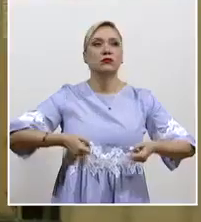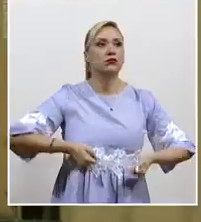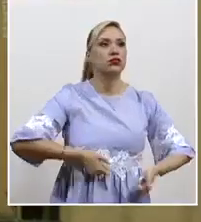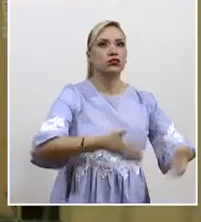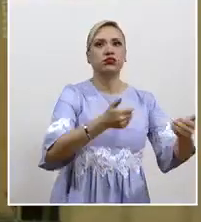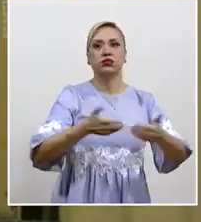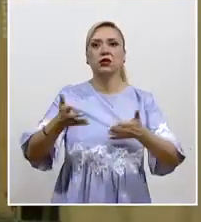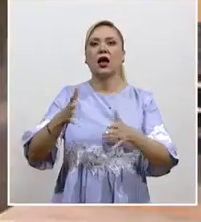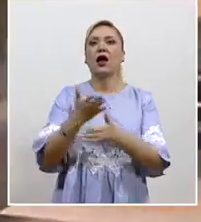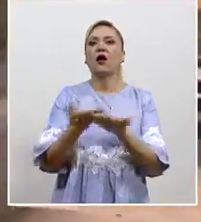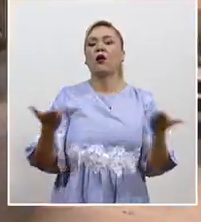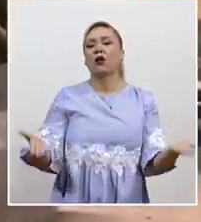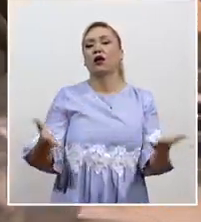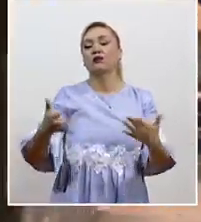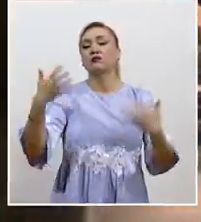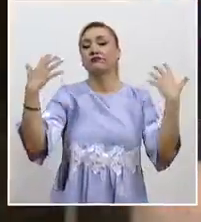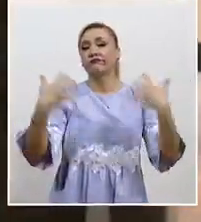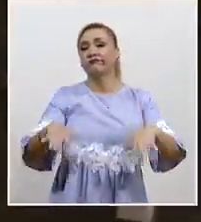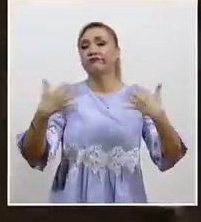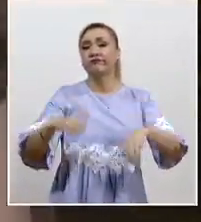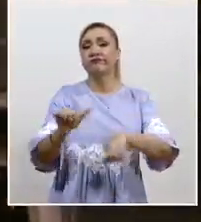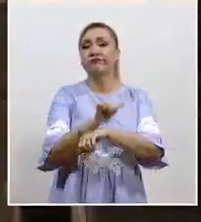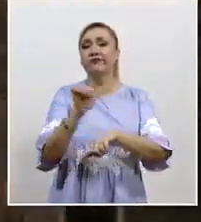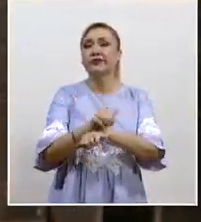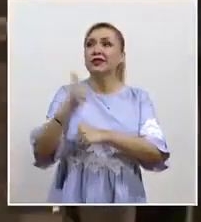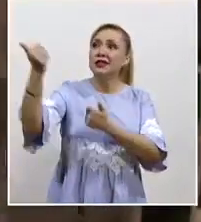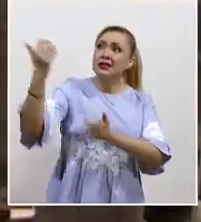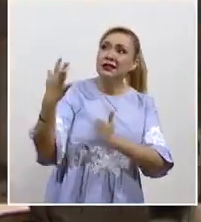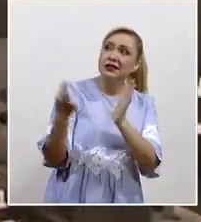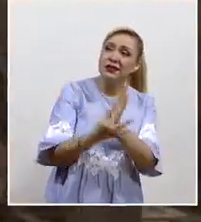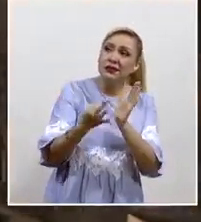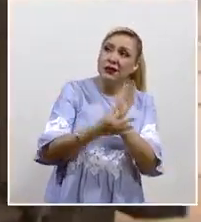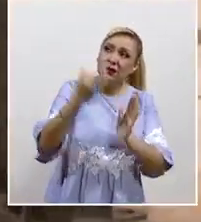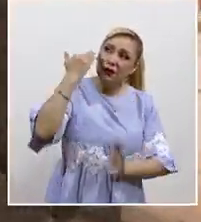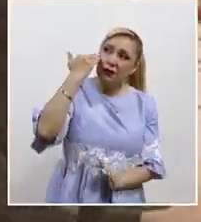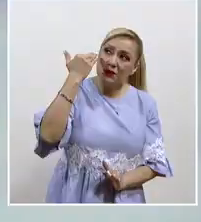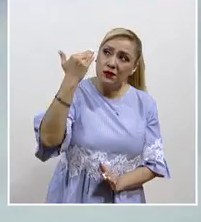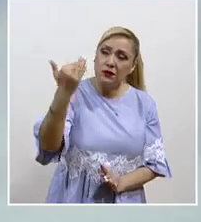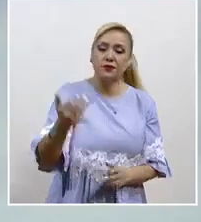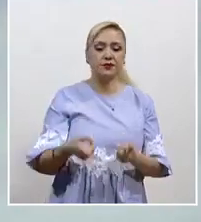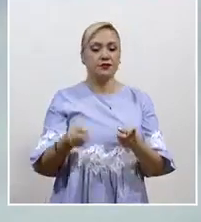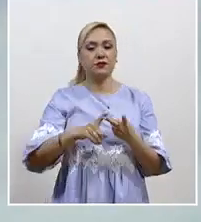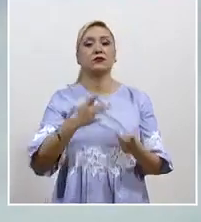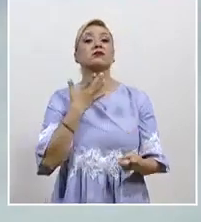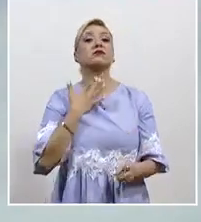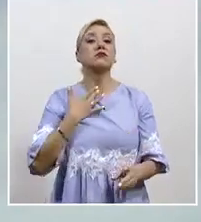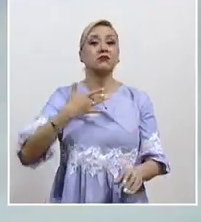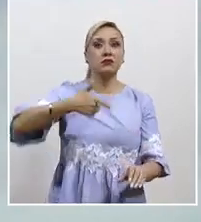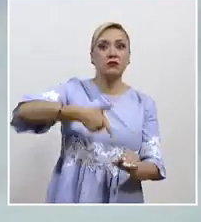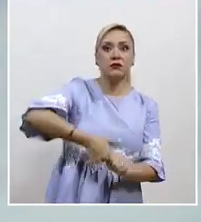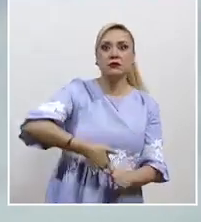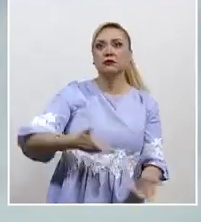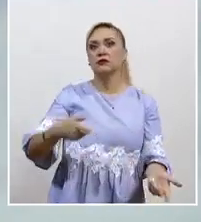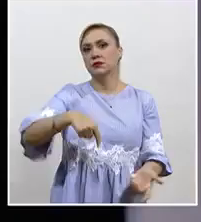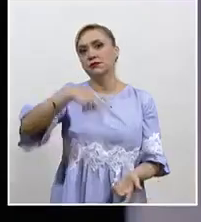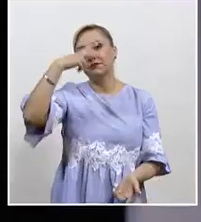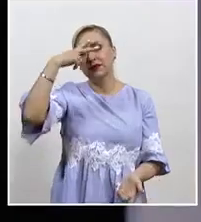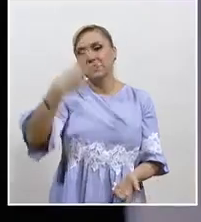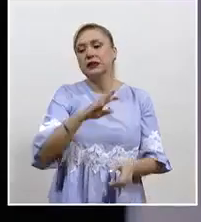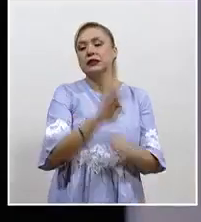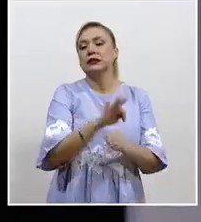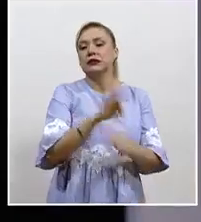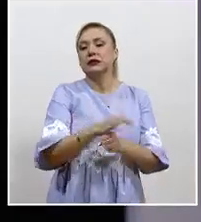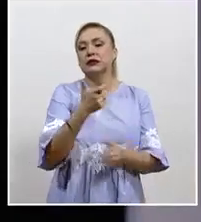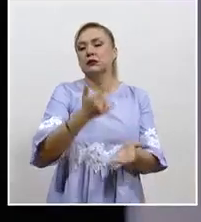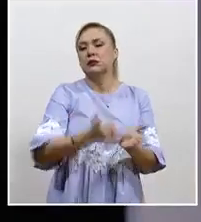la industria automotriz con la escasez de acero y los precios de la gasolina a nivel mundial producto que ha sido subsidiado como en el caso de méxico el